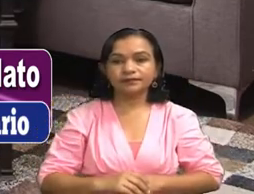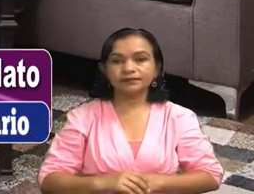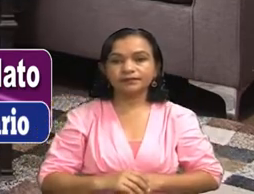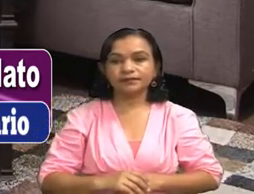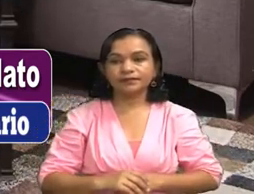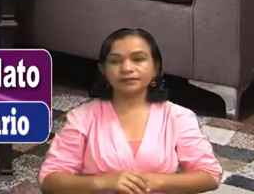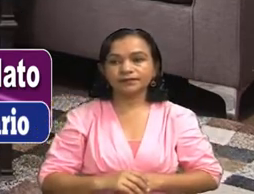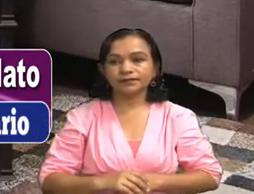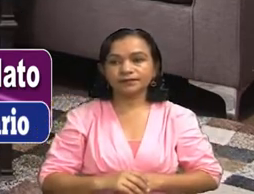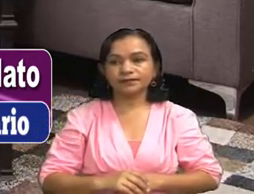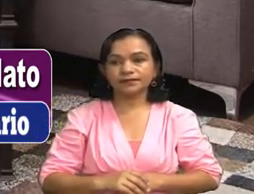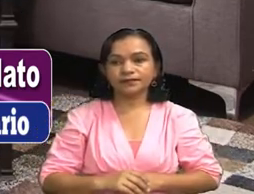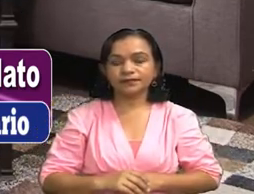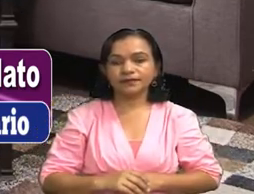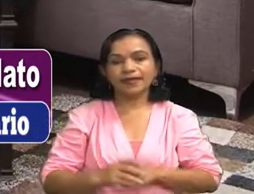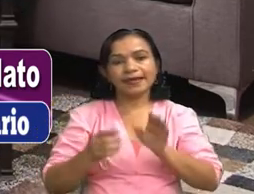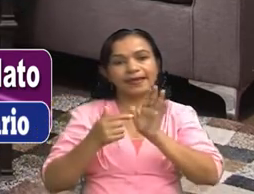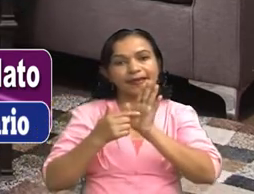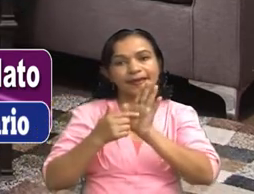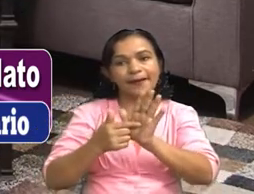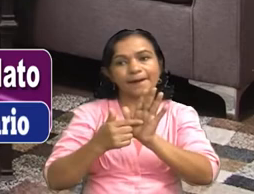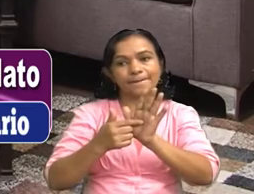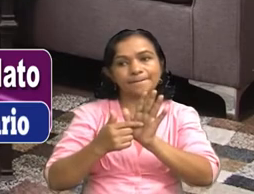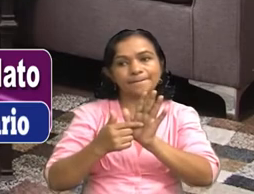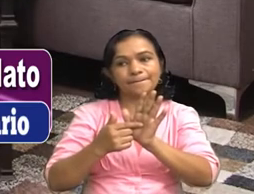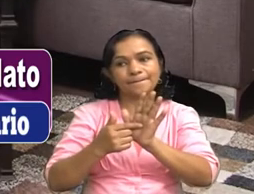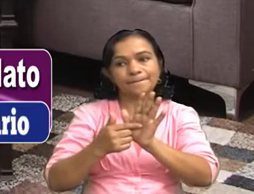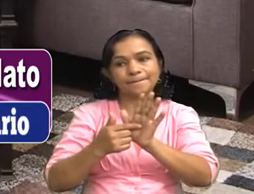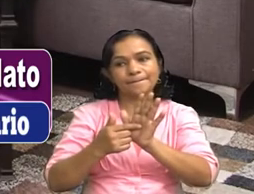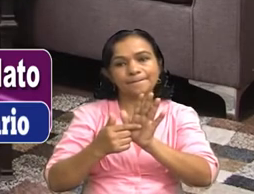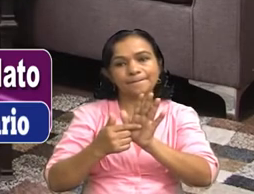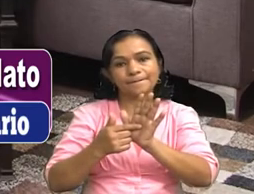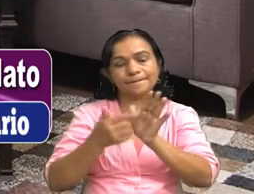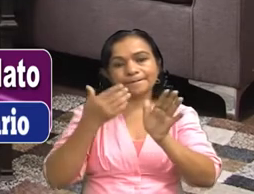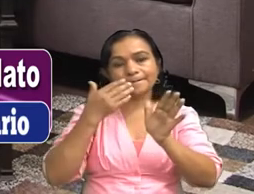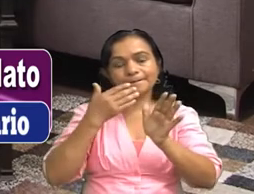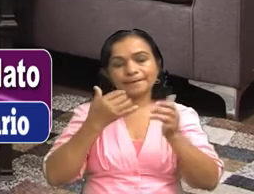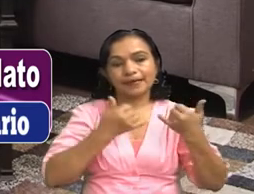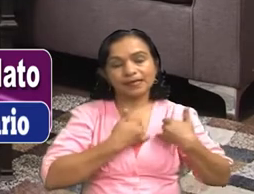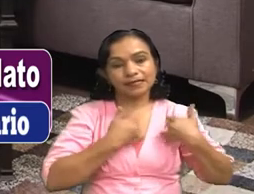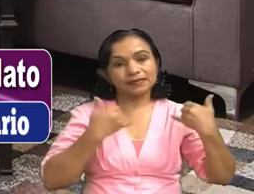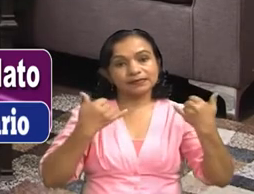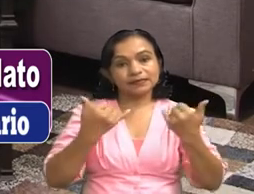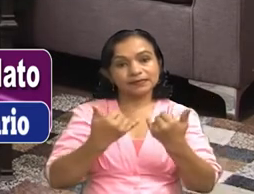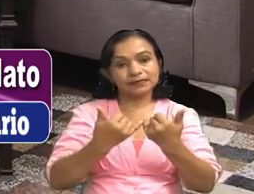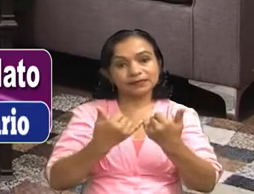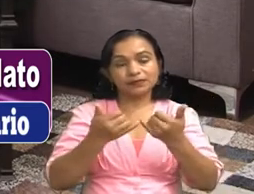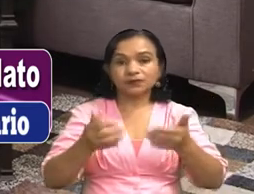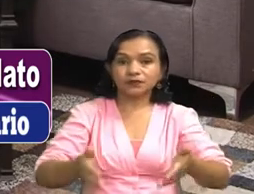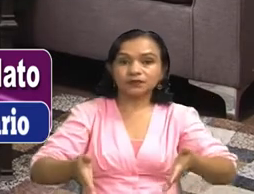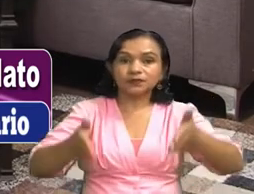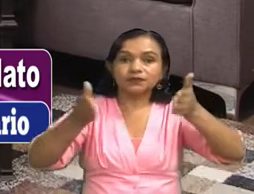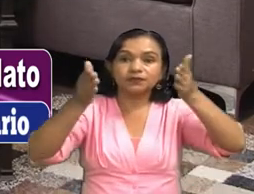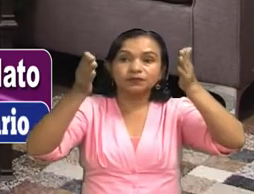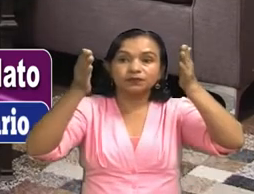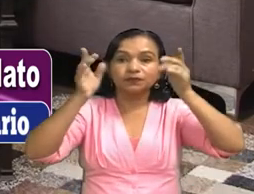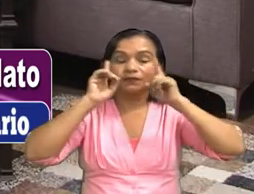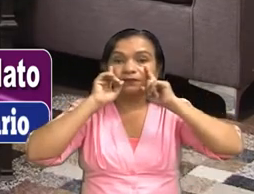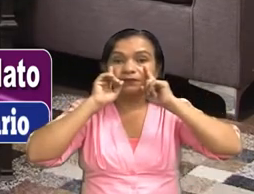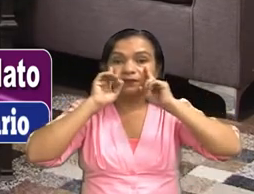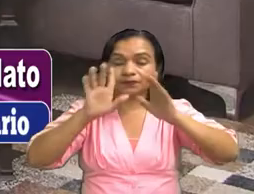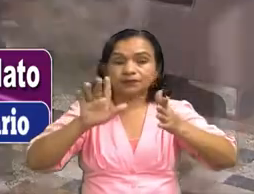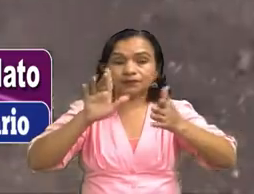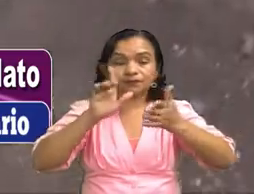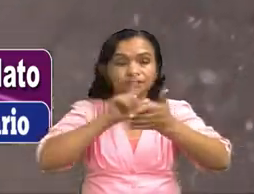Se me mandató en aquel tiempo, uno, construir el instituto, el edificio del Instituto de Protección y Sanidad